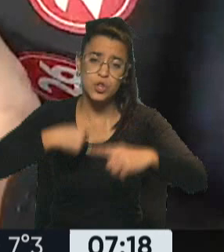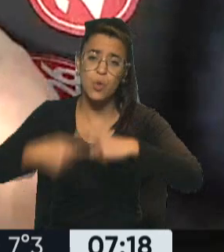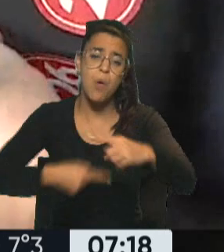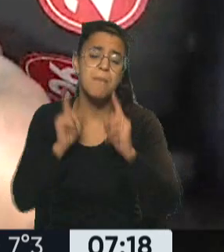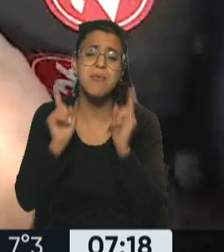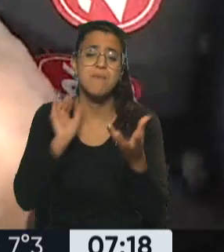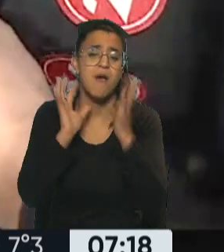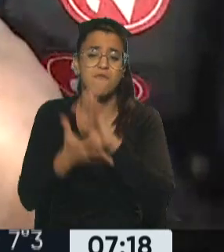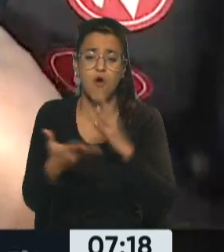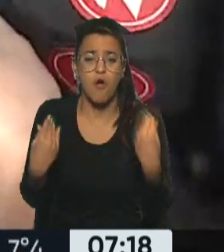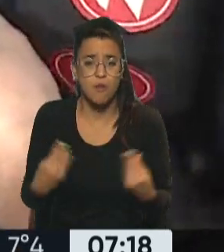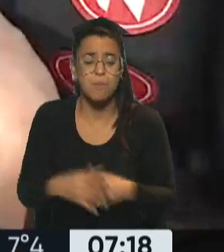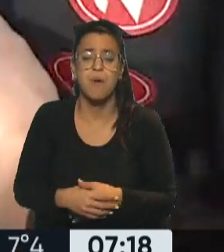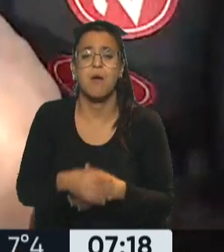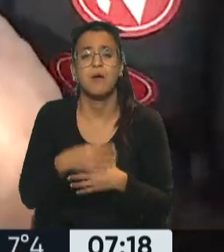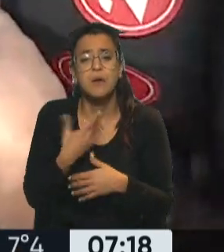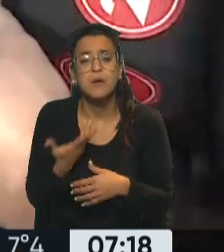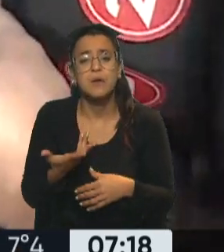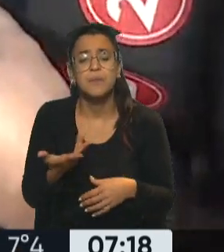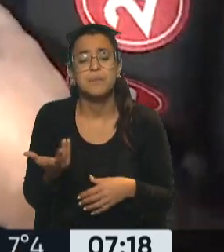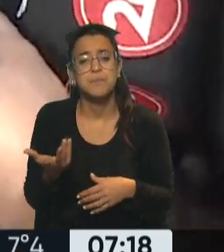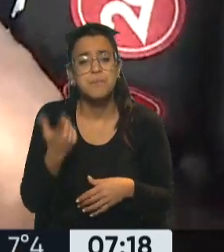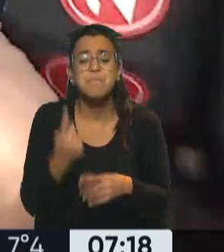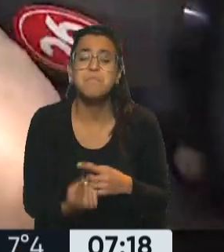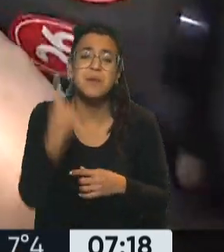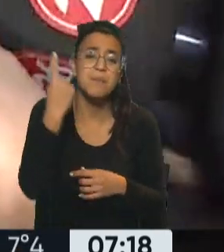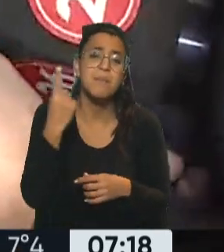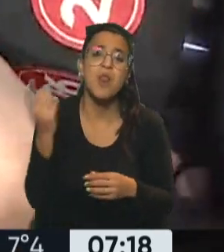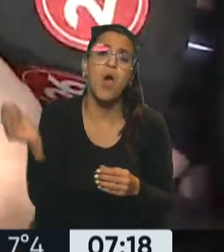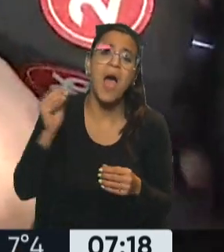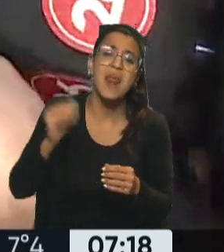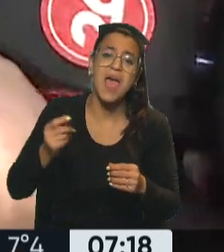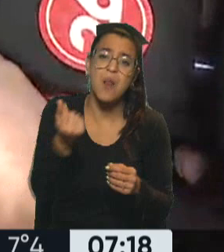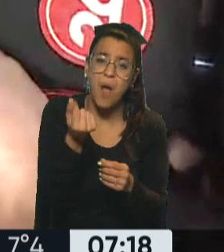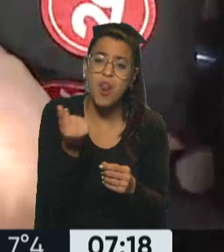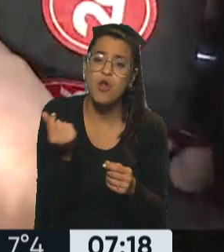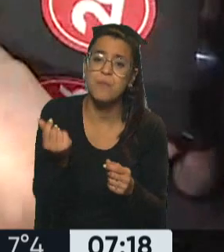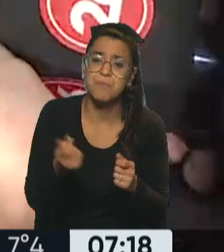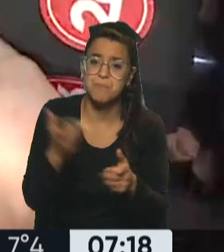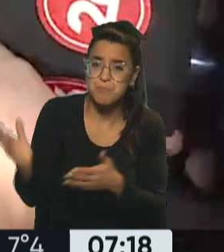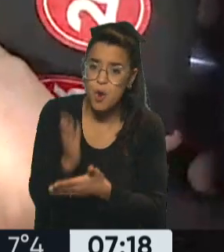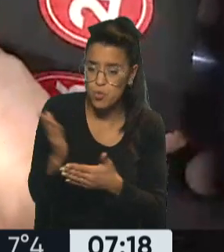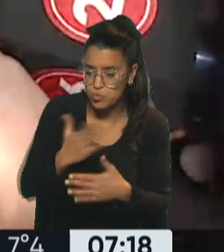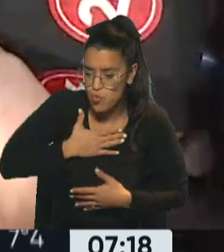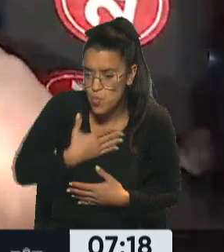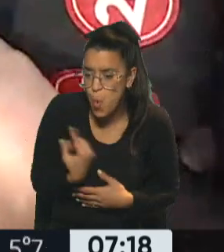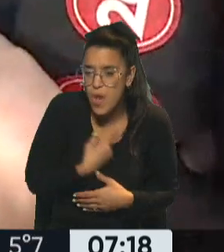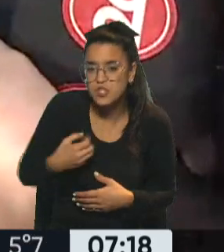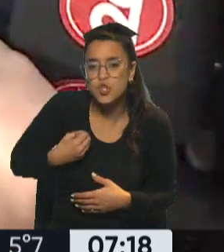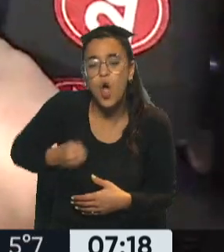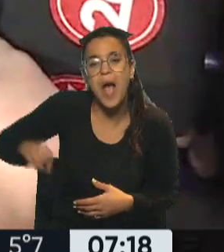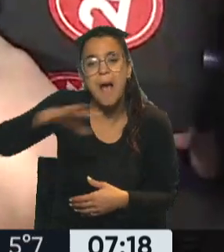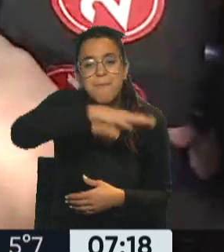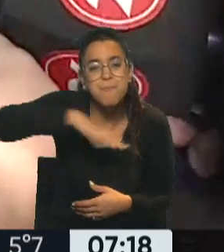camino de seguir incrementando, primero, agregar valor a lo que produce nuestro campo argentino